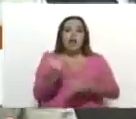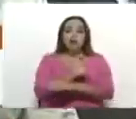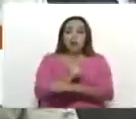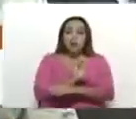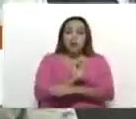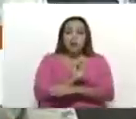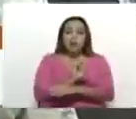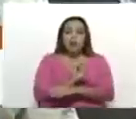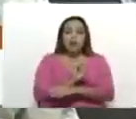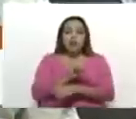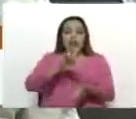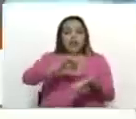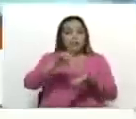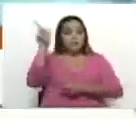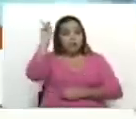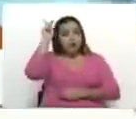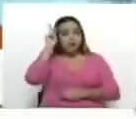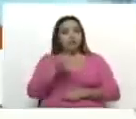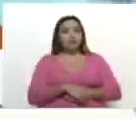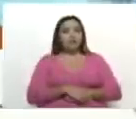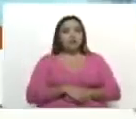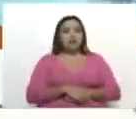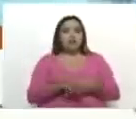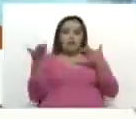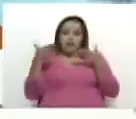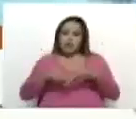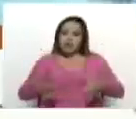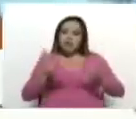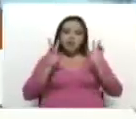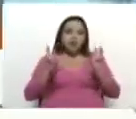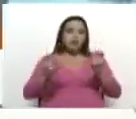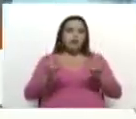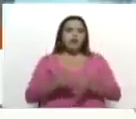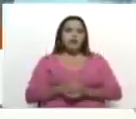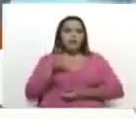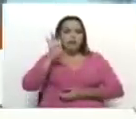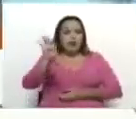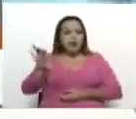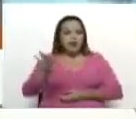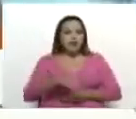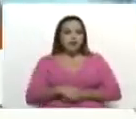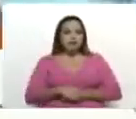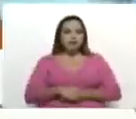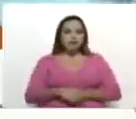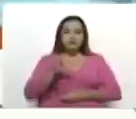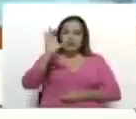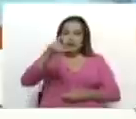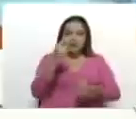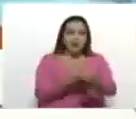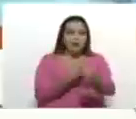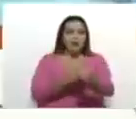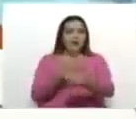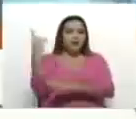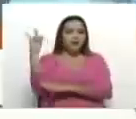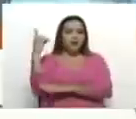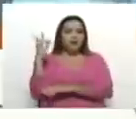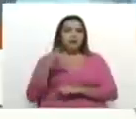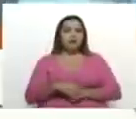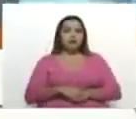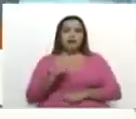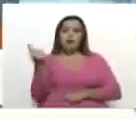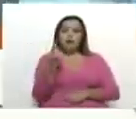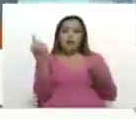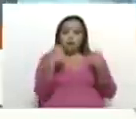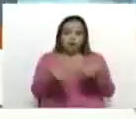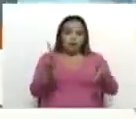Lima de Perú para el nacimiento de una nueva patria la patria hermana de Bolivia es la única